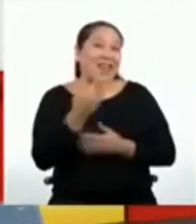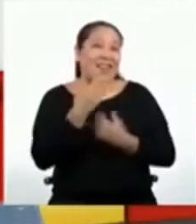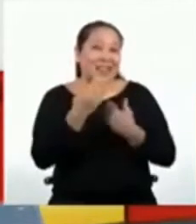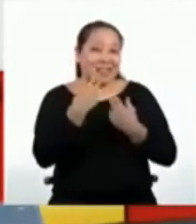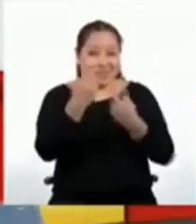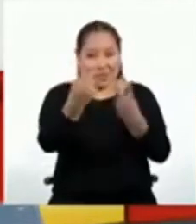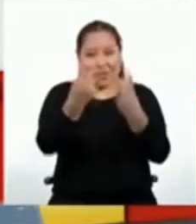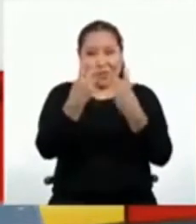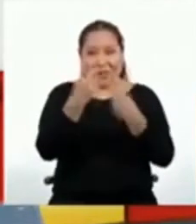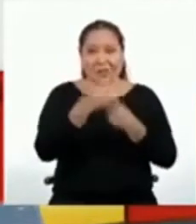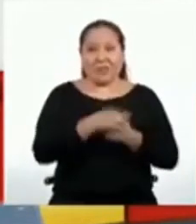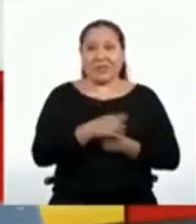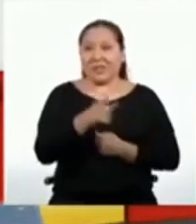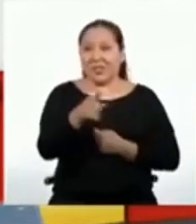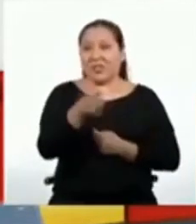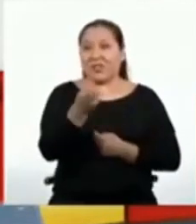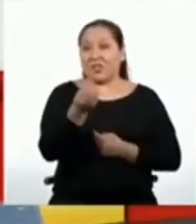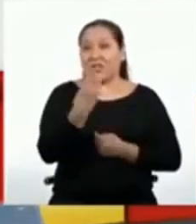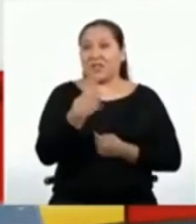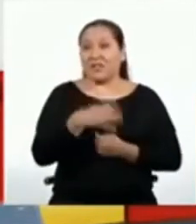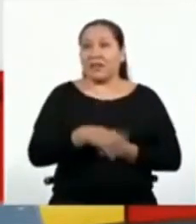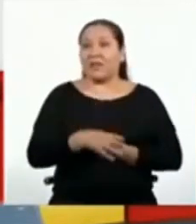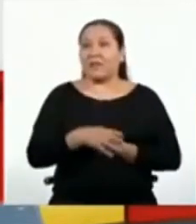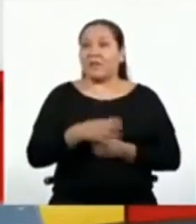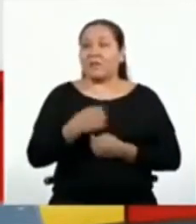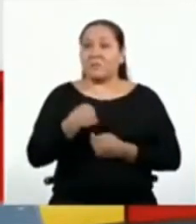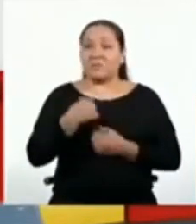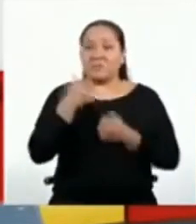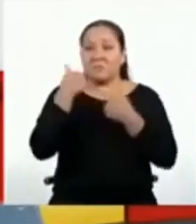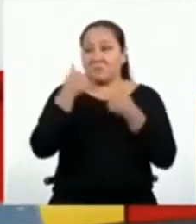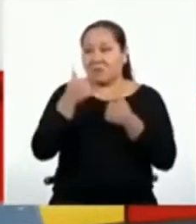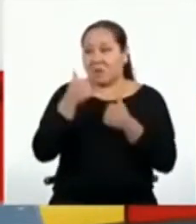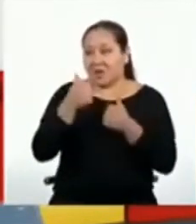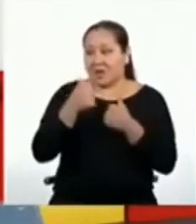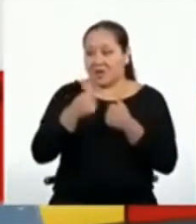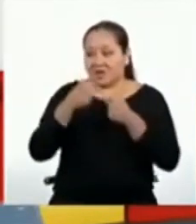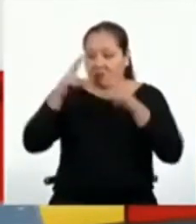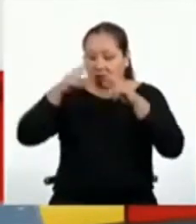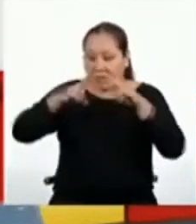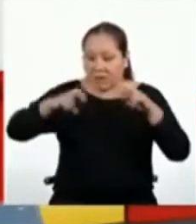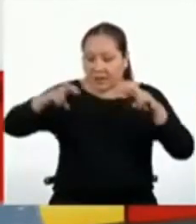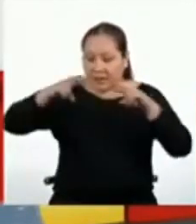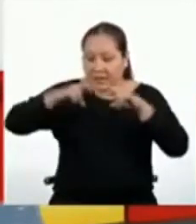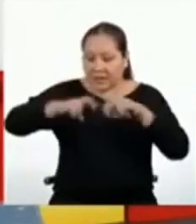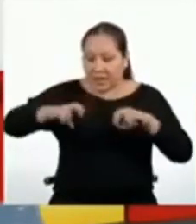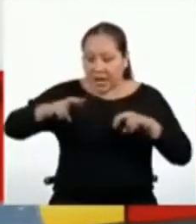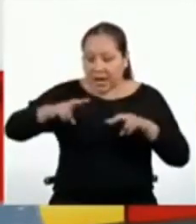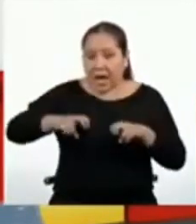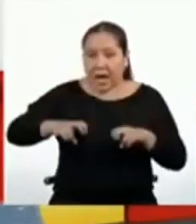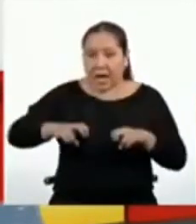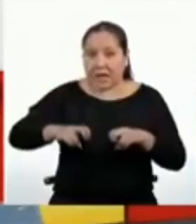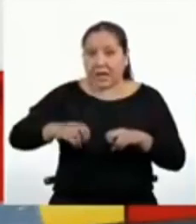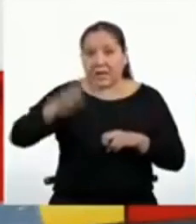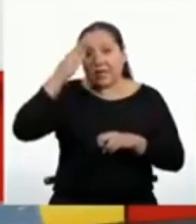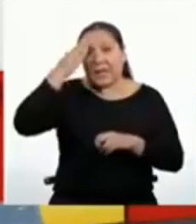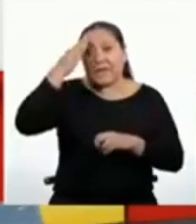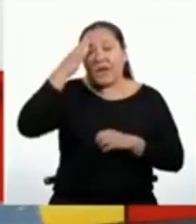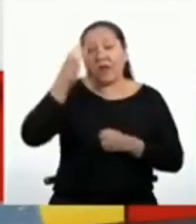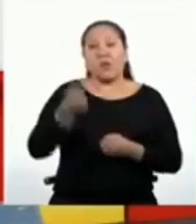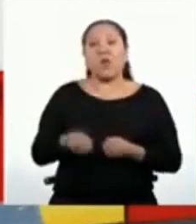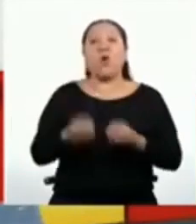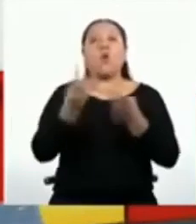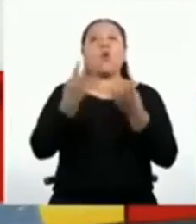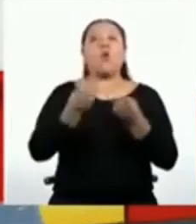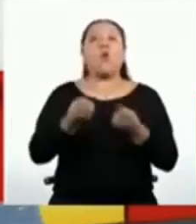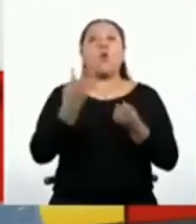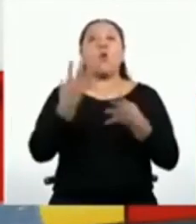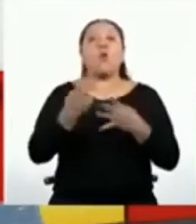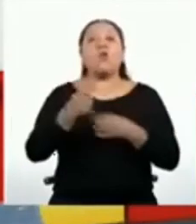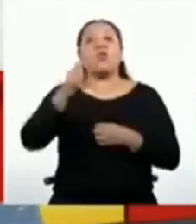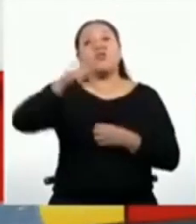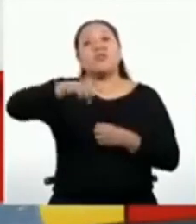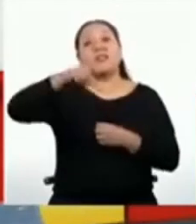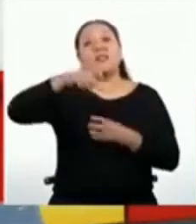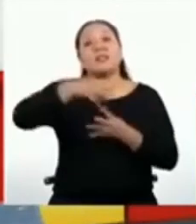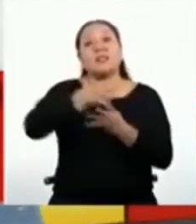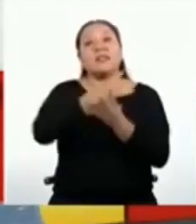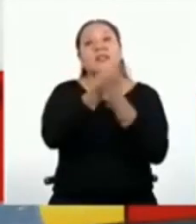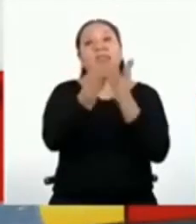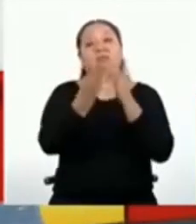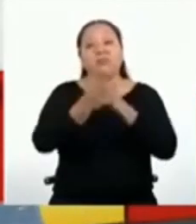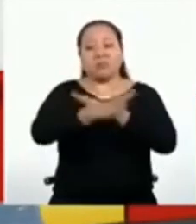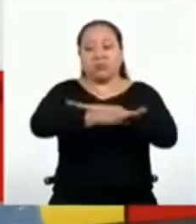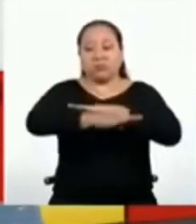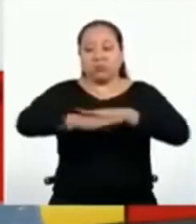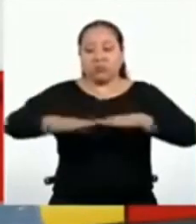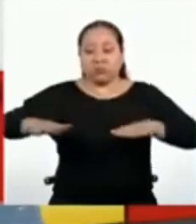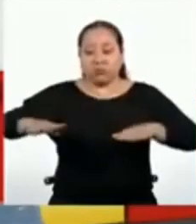vernos. Nos dice, me pareció excelente averiguar cuántos naipes se necesitaban para la base del castillo de